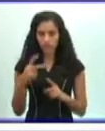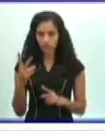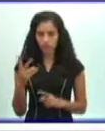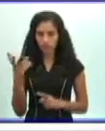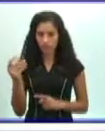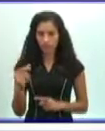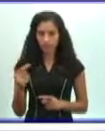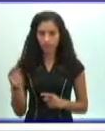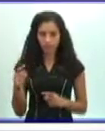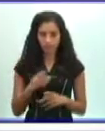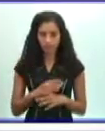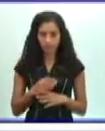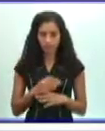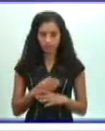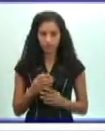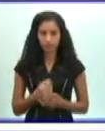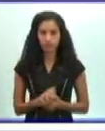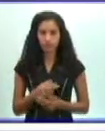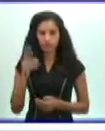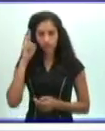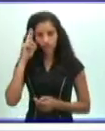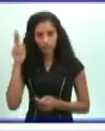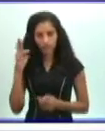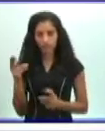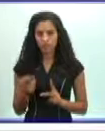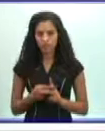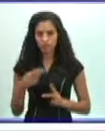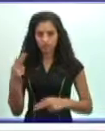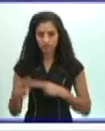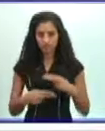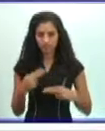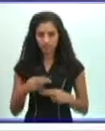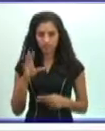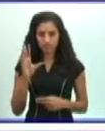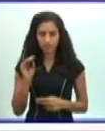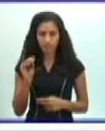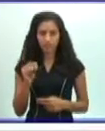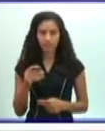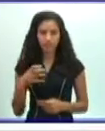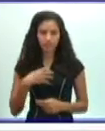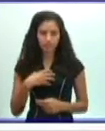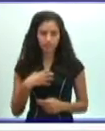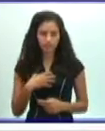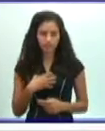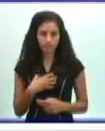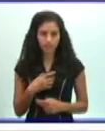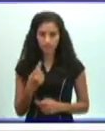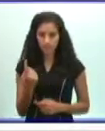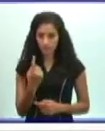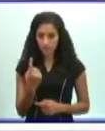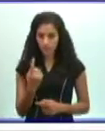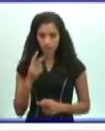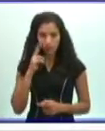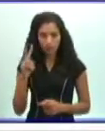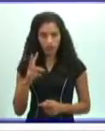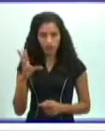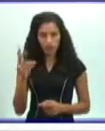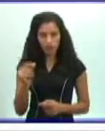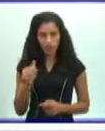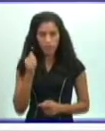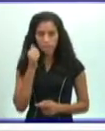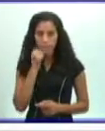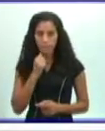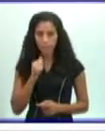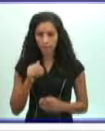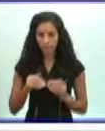signos diferentes. Recuerda que el procedimiento dice que hay que hallar sus módulos, al de